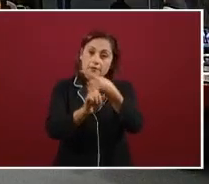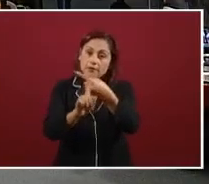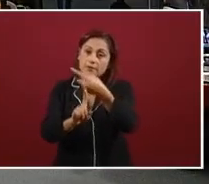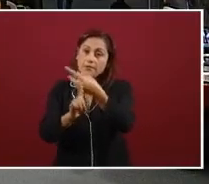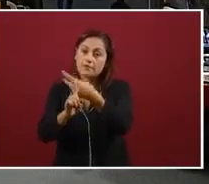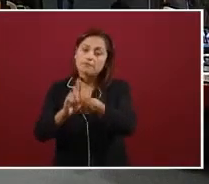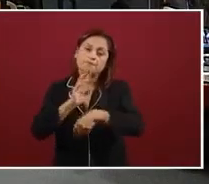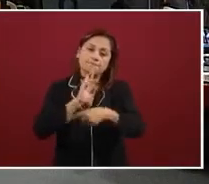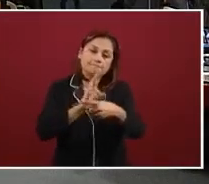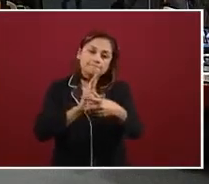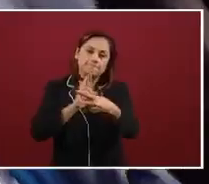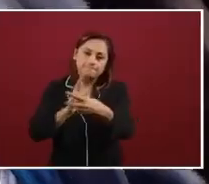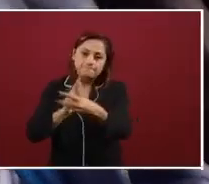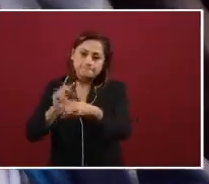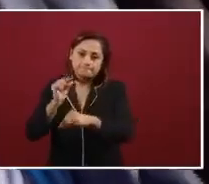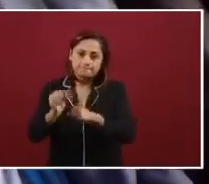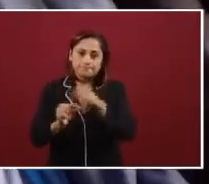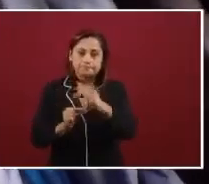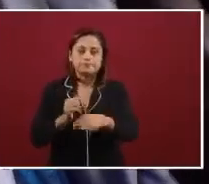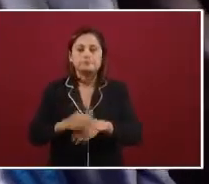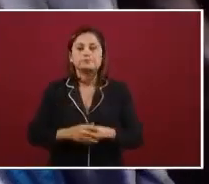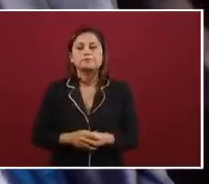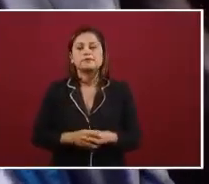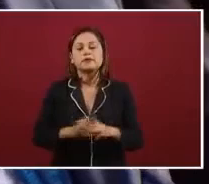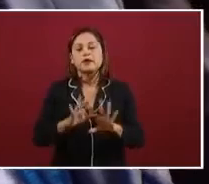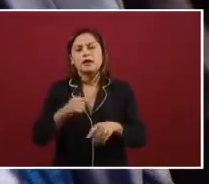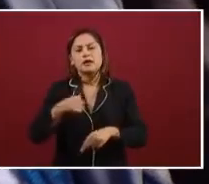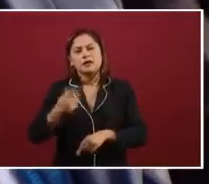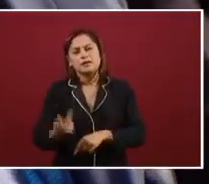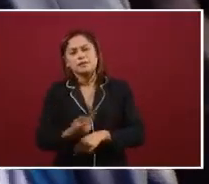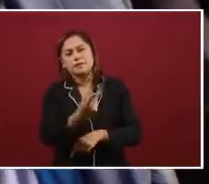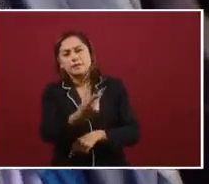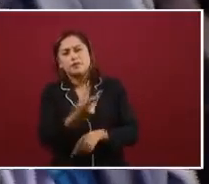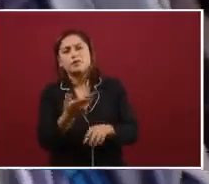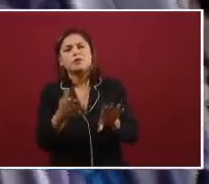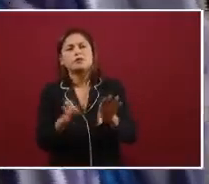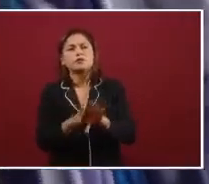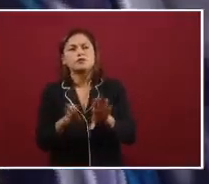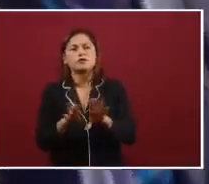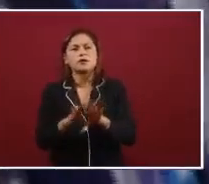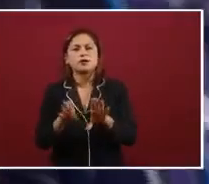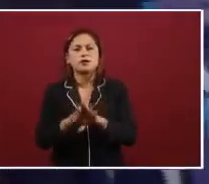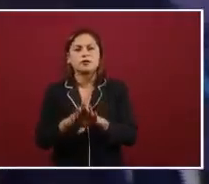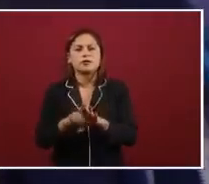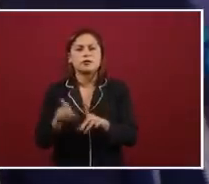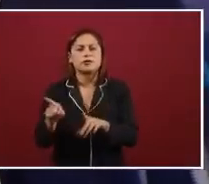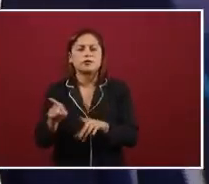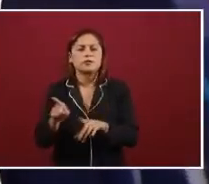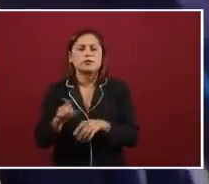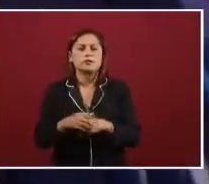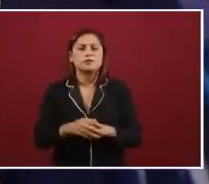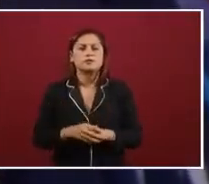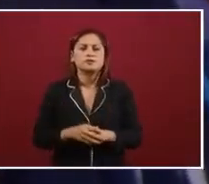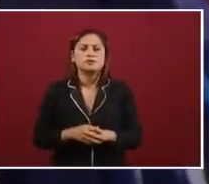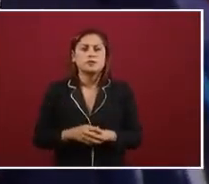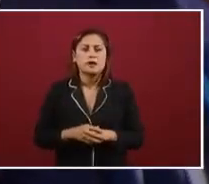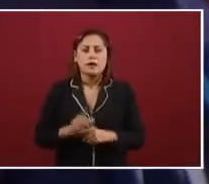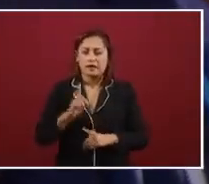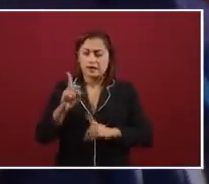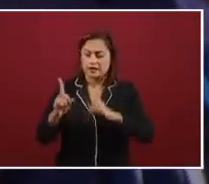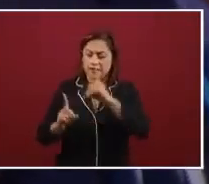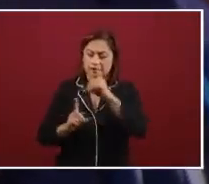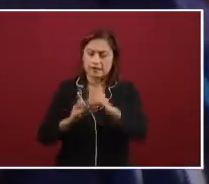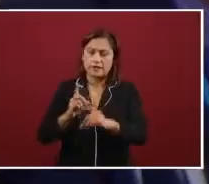segunda pregunta es cómo va la investigación, el proceso de auditoría al fondo para el deporte de alto rendimiento